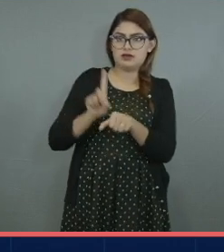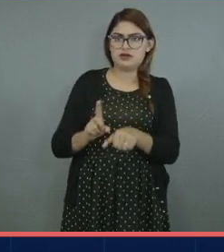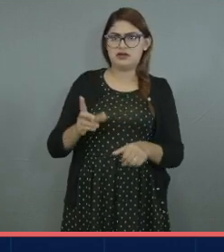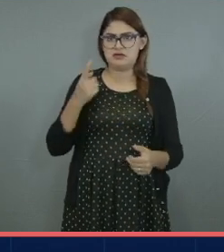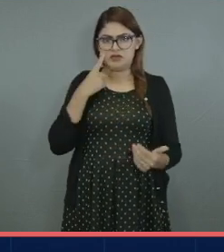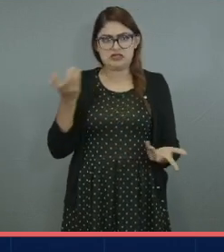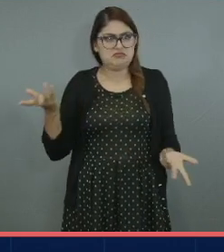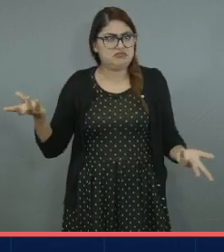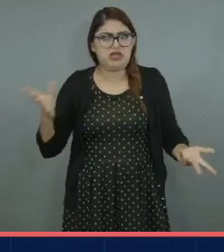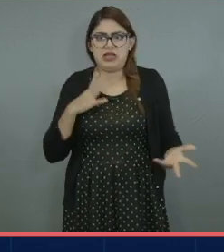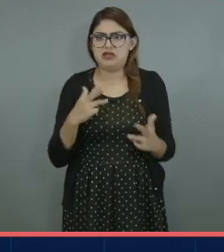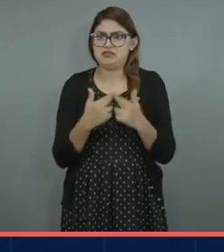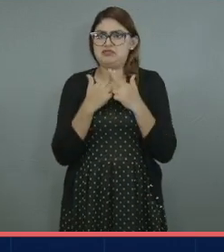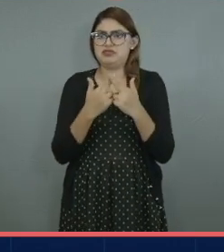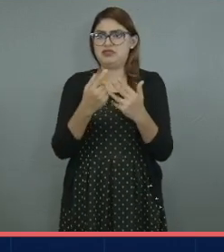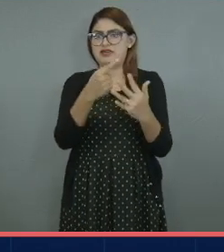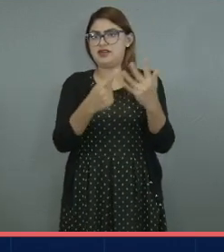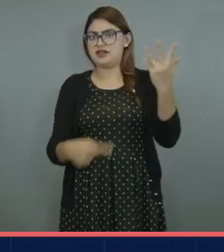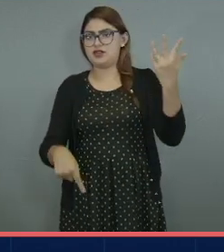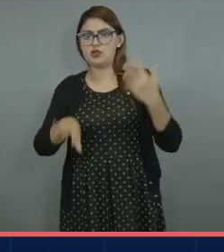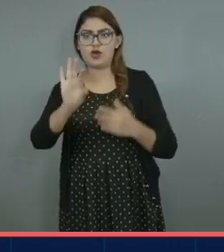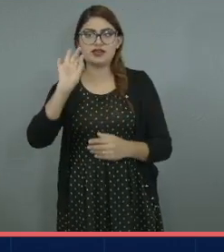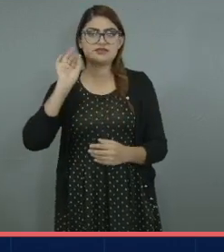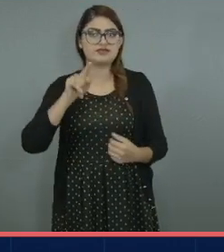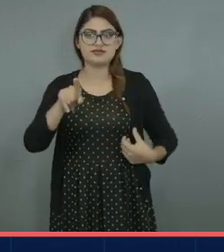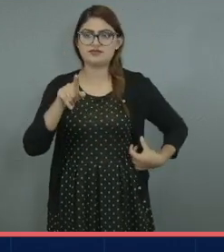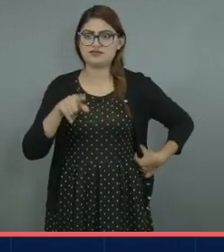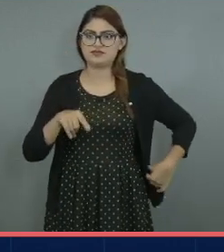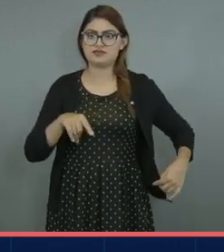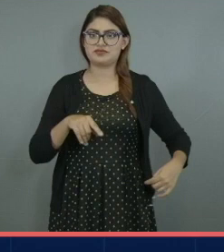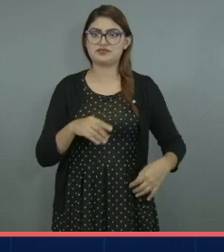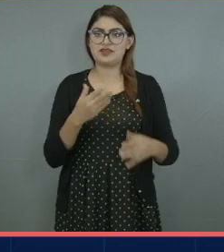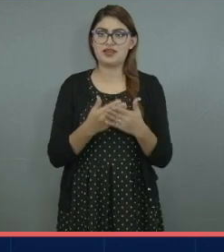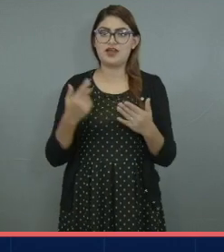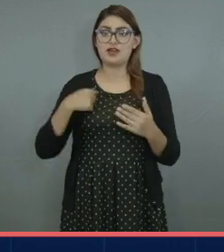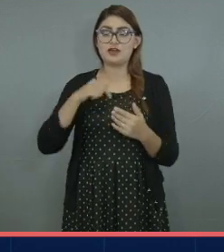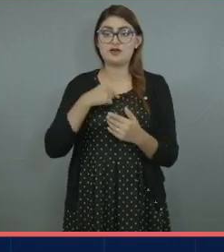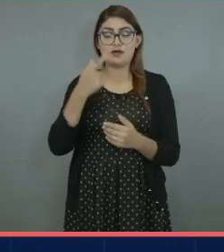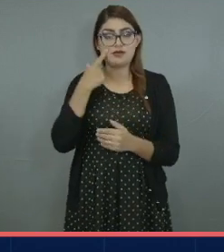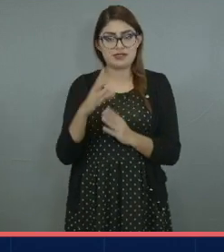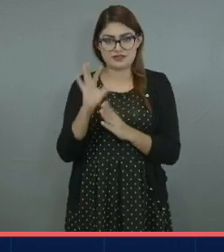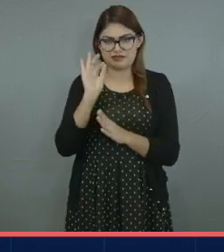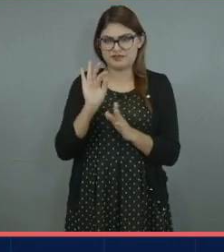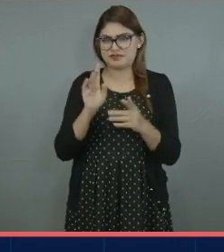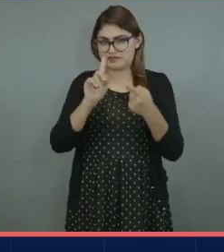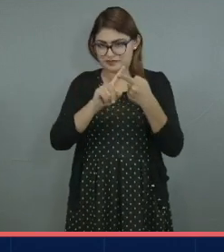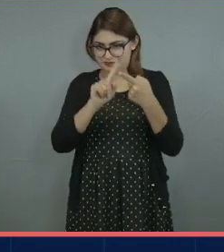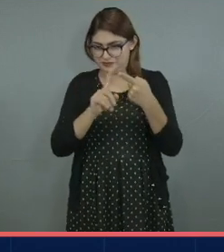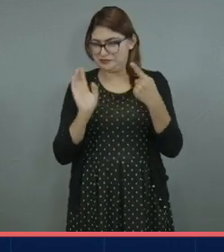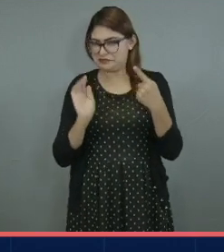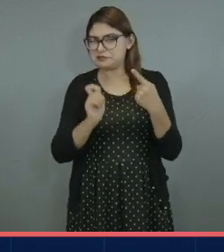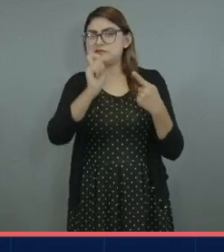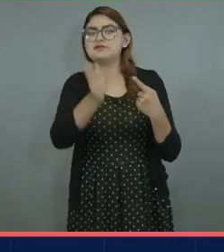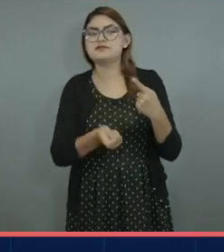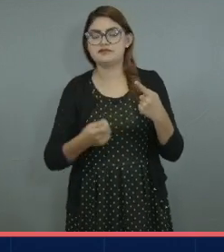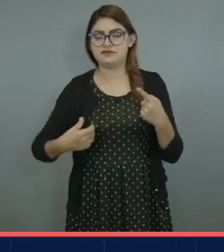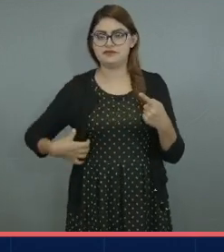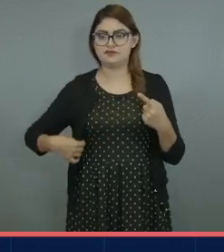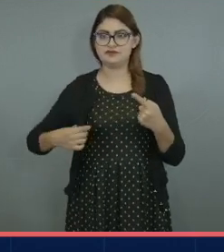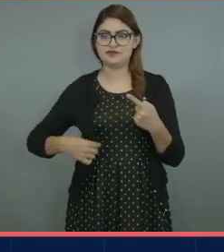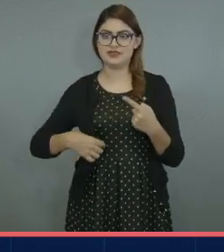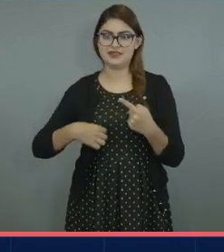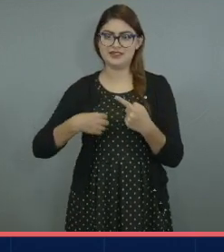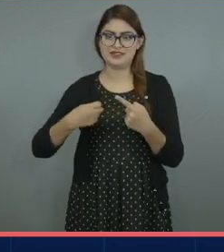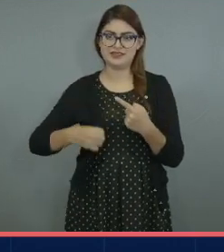para arriba. Tenemos opciones muy buenas. Vamos a descubrir el reto de los 10 pesos. ¿Qué les parece? Bueno, aquí en la presentación